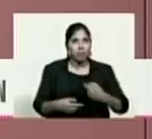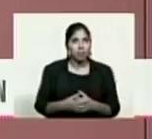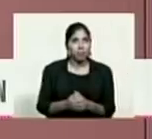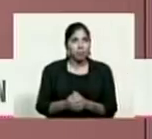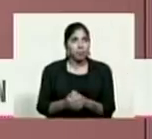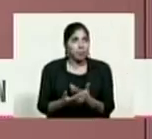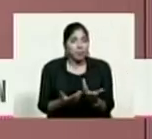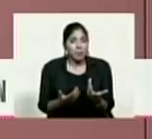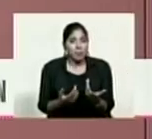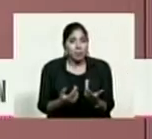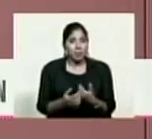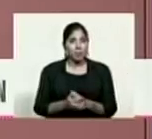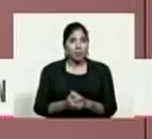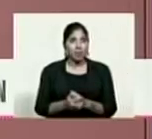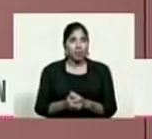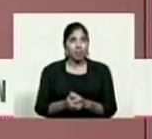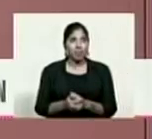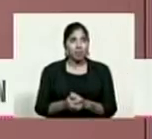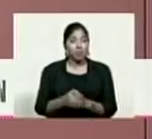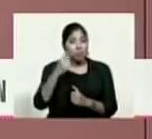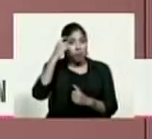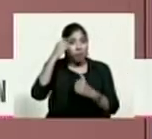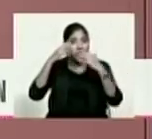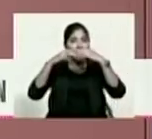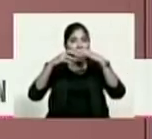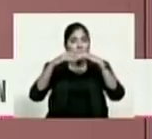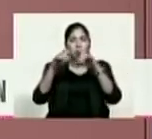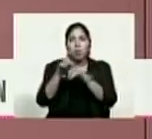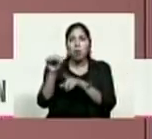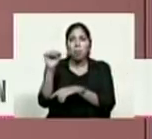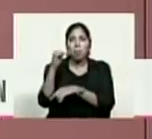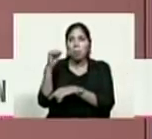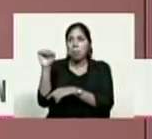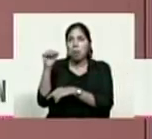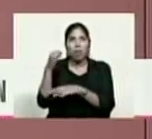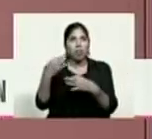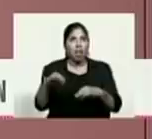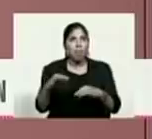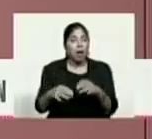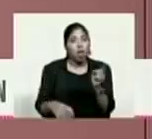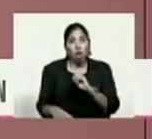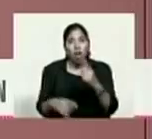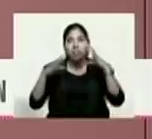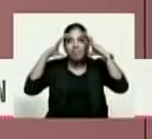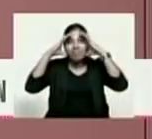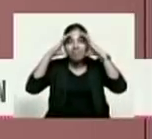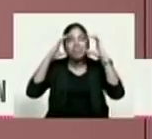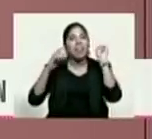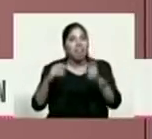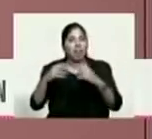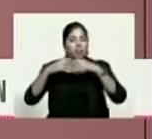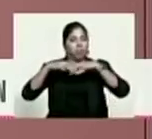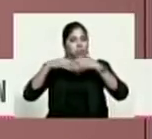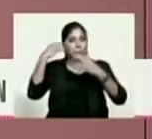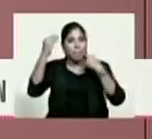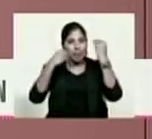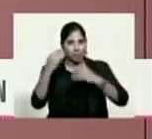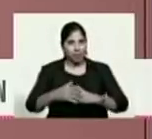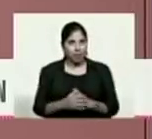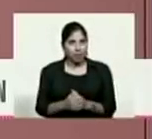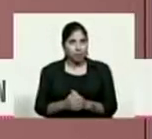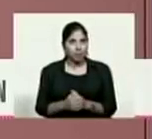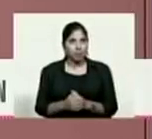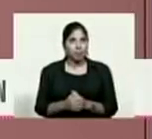La cabeza no es algo que cuelga del cuello, es para usarla, señor. Las explicaciones oficiales son irresponsables, según el psiquiatra, supongo que me